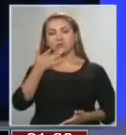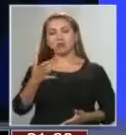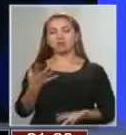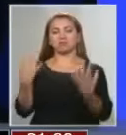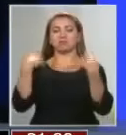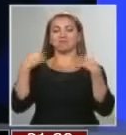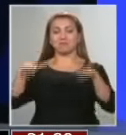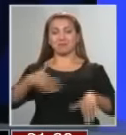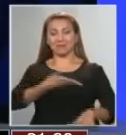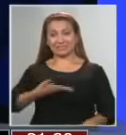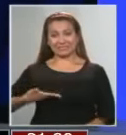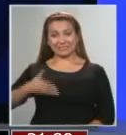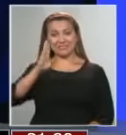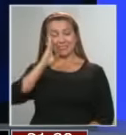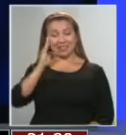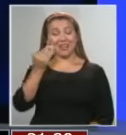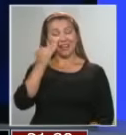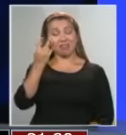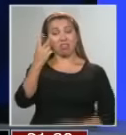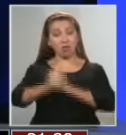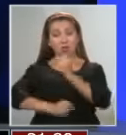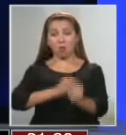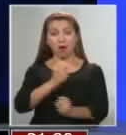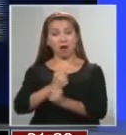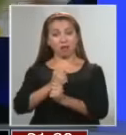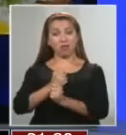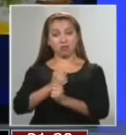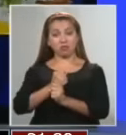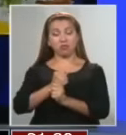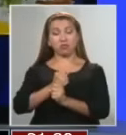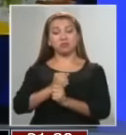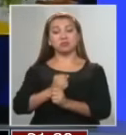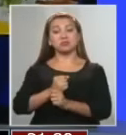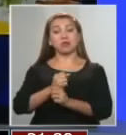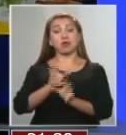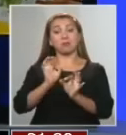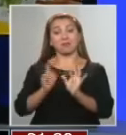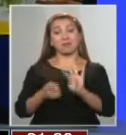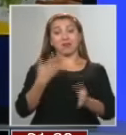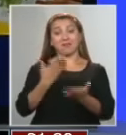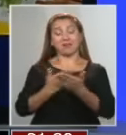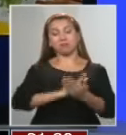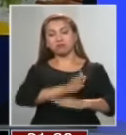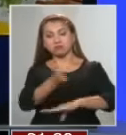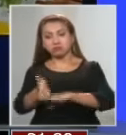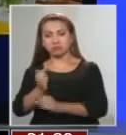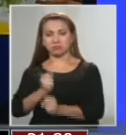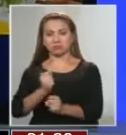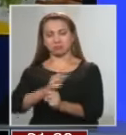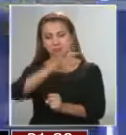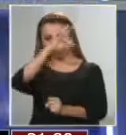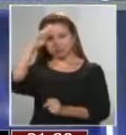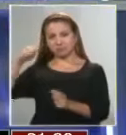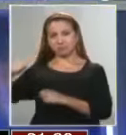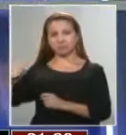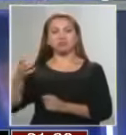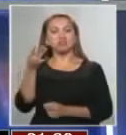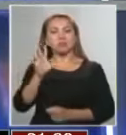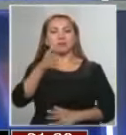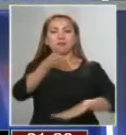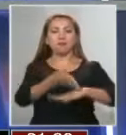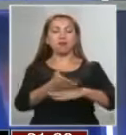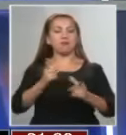misma presidenta que dejó pasar casi 2 años en este mandato antes de visitar la región por trabajo. Solo había ido de vacaciones y